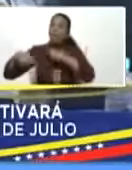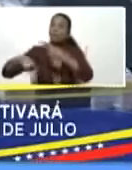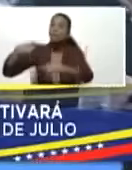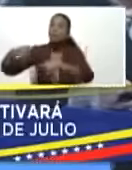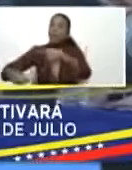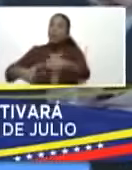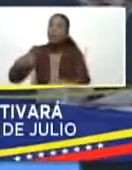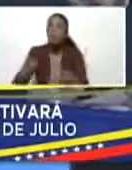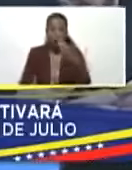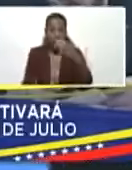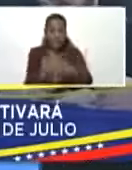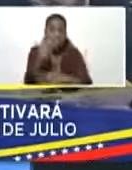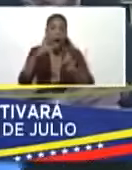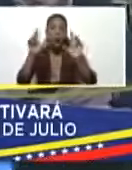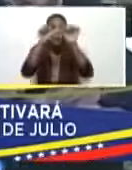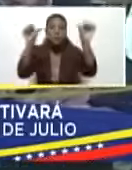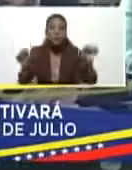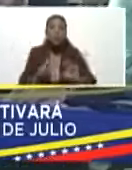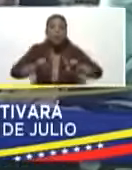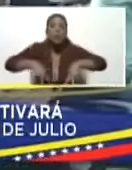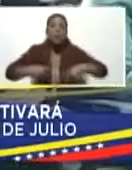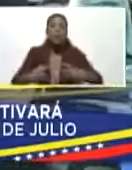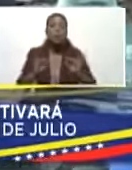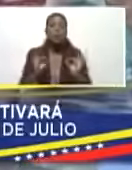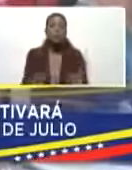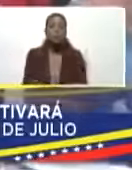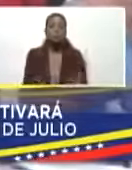Vamos a construir el nuevo sistema.